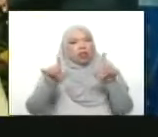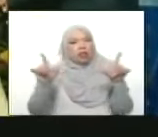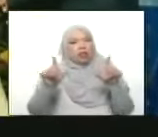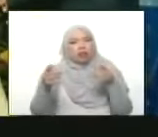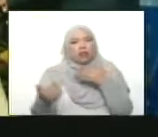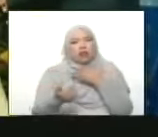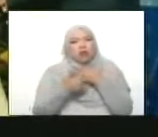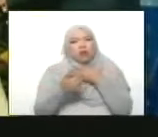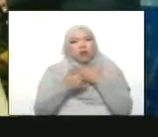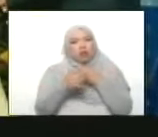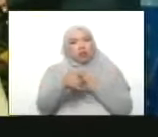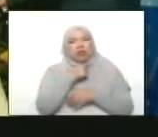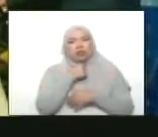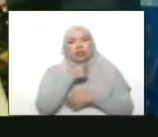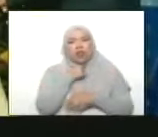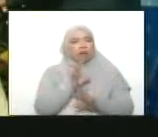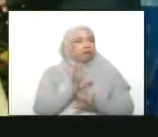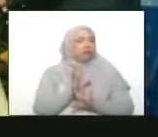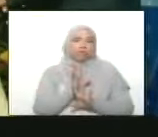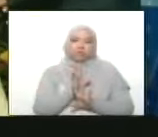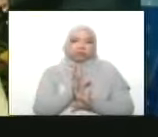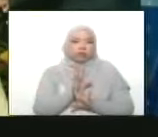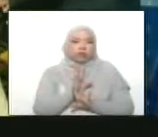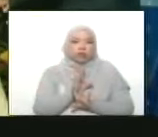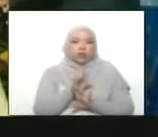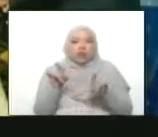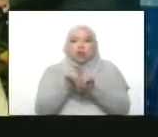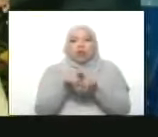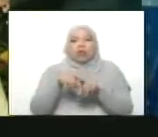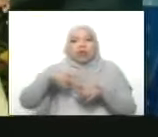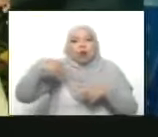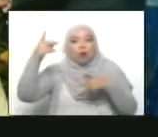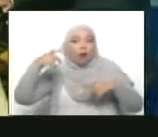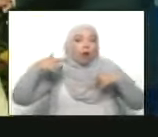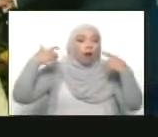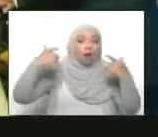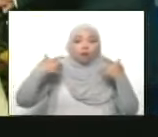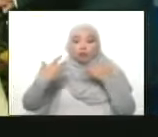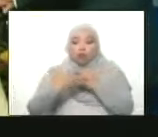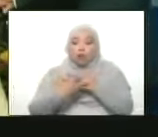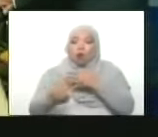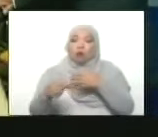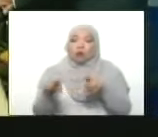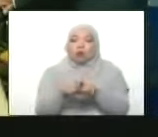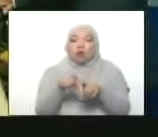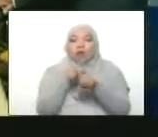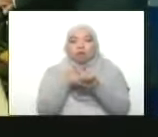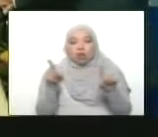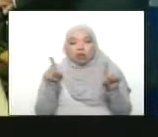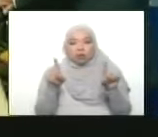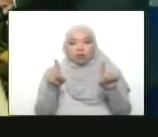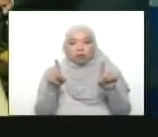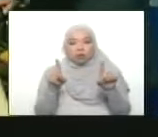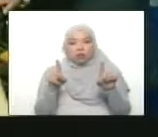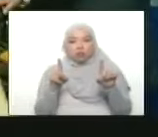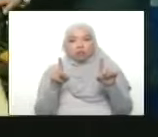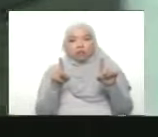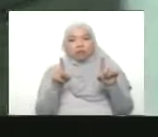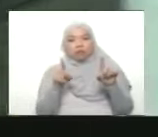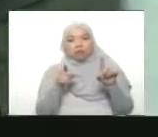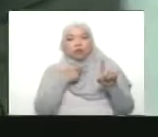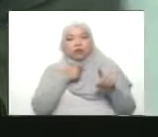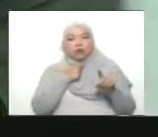en contra. ¿Qué dices tú? Es un influencer. Todo. Era un influencer para su época, sí. Pero él se